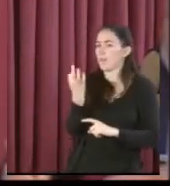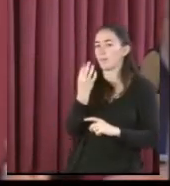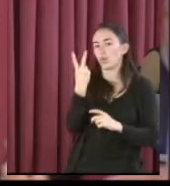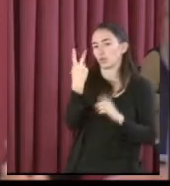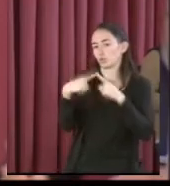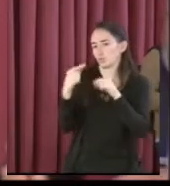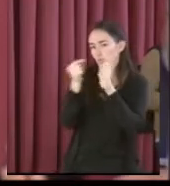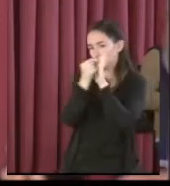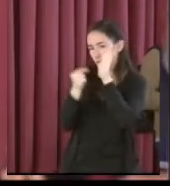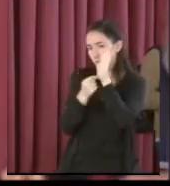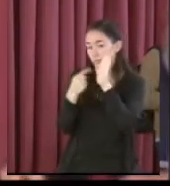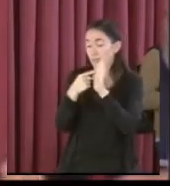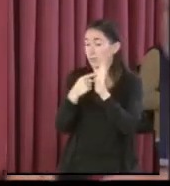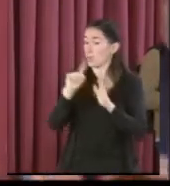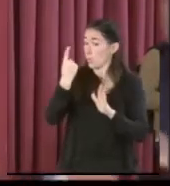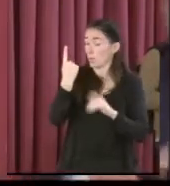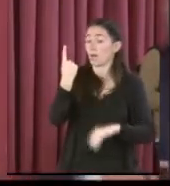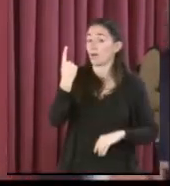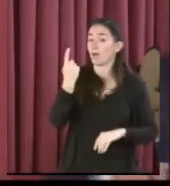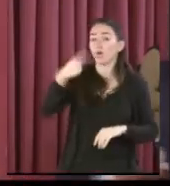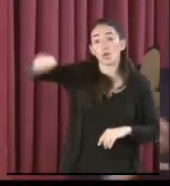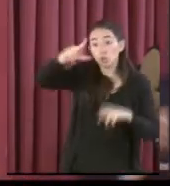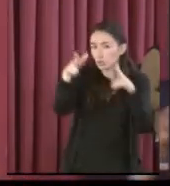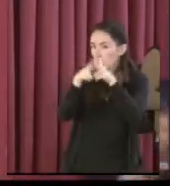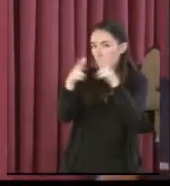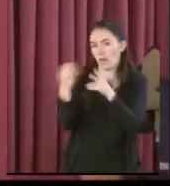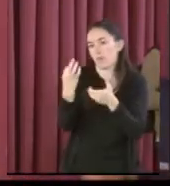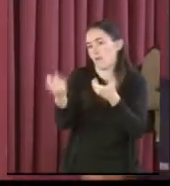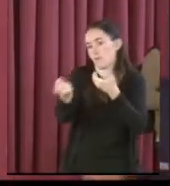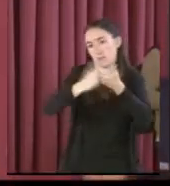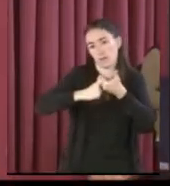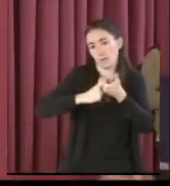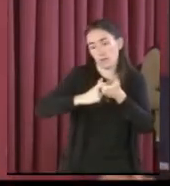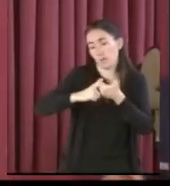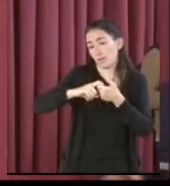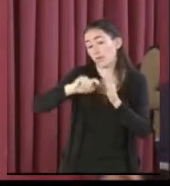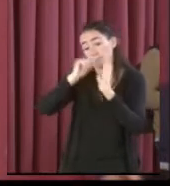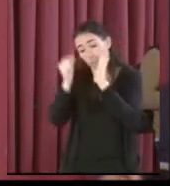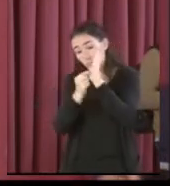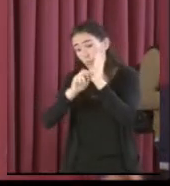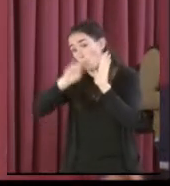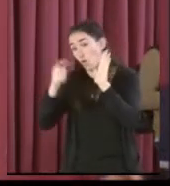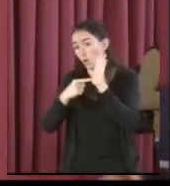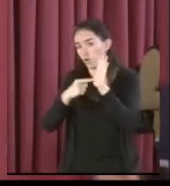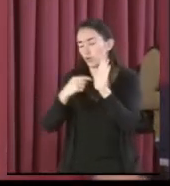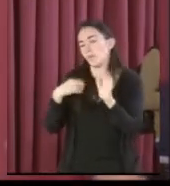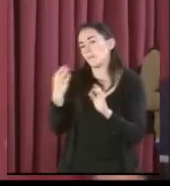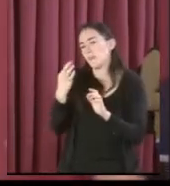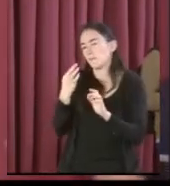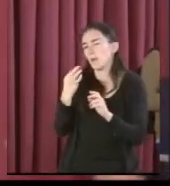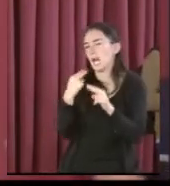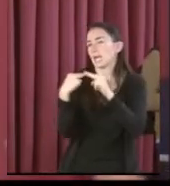requisitos. Por un lado, la implicación del conjunto de la sociedad. Y por otro, un enfoque innovador en la búsqueda de